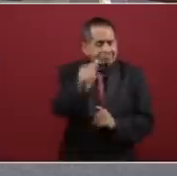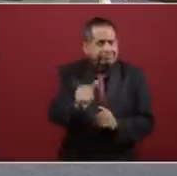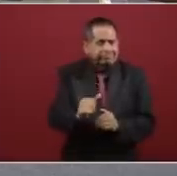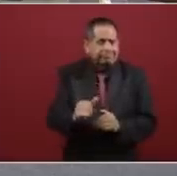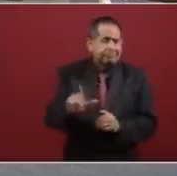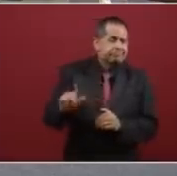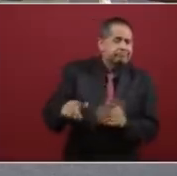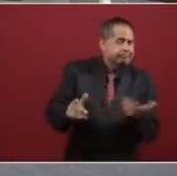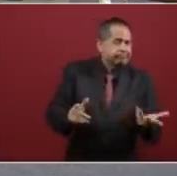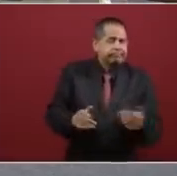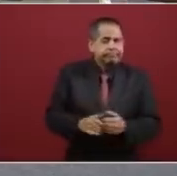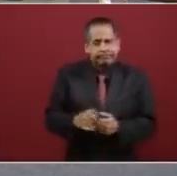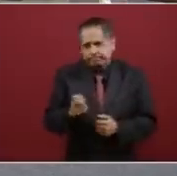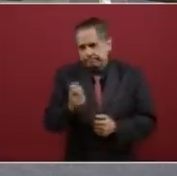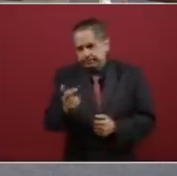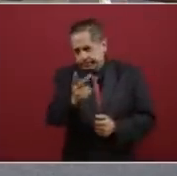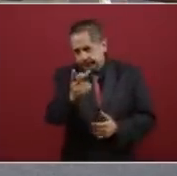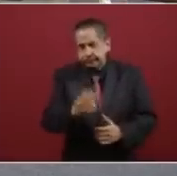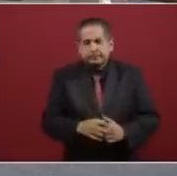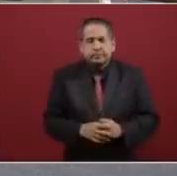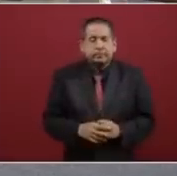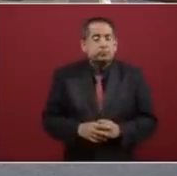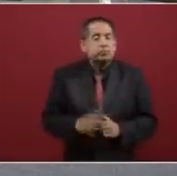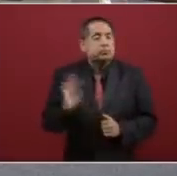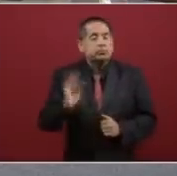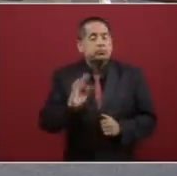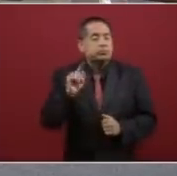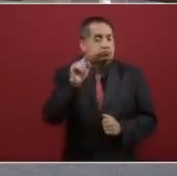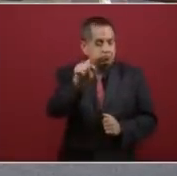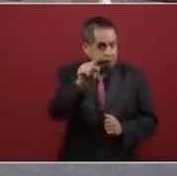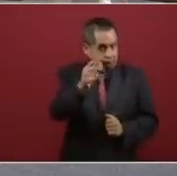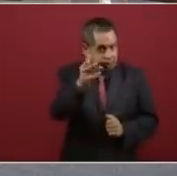sentido, quisiera preguntarle si usted tiene